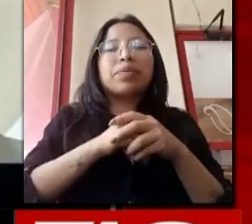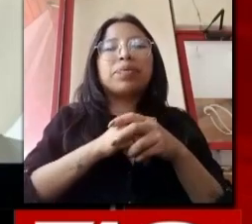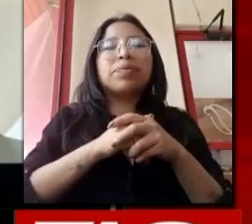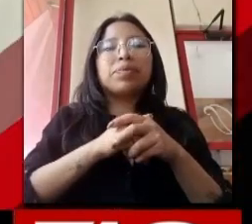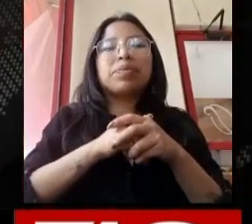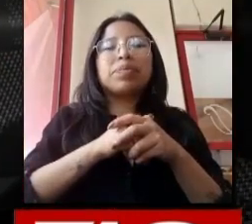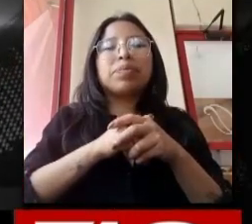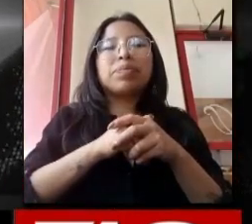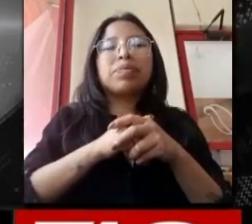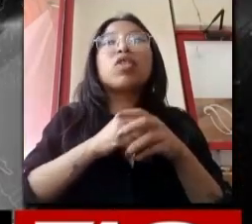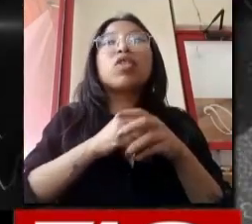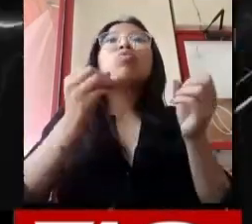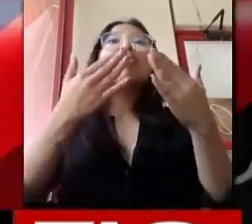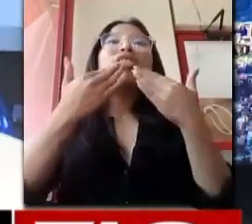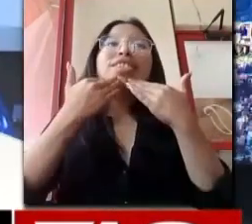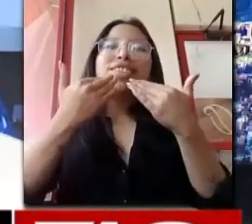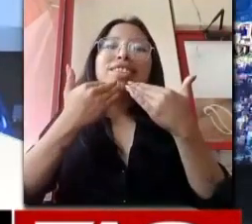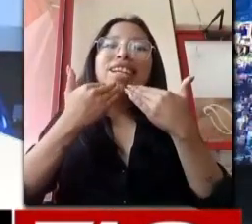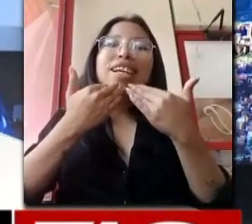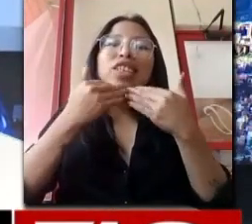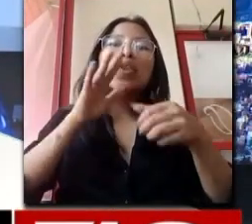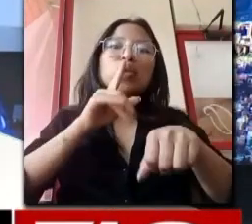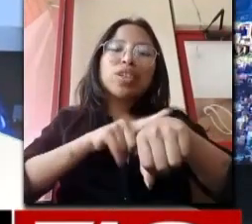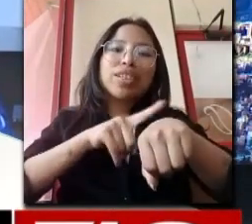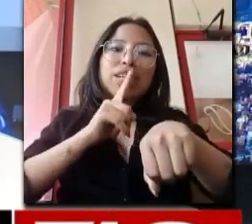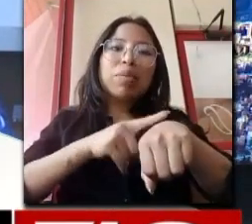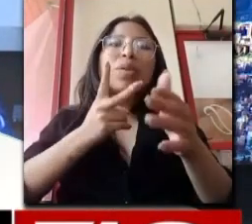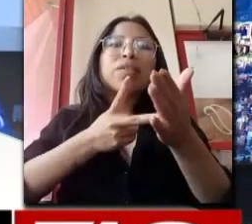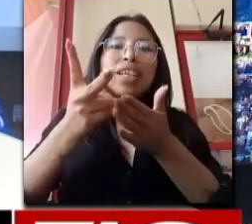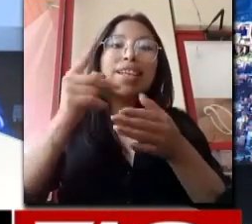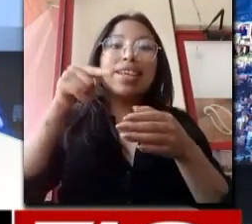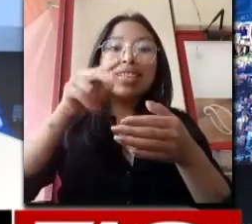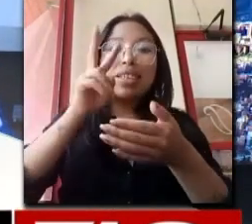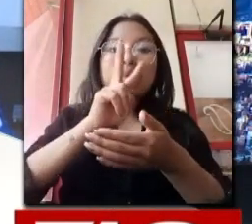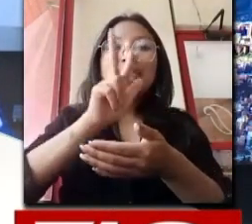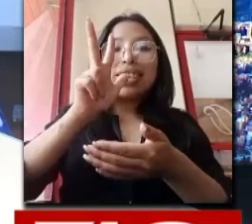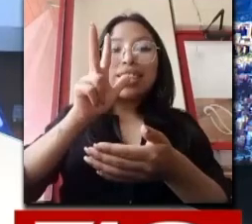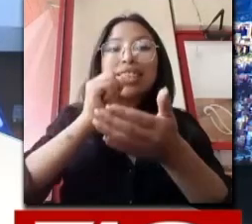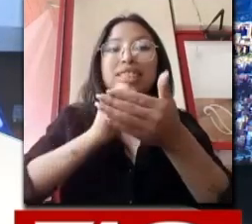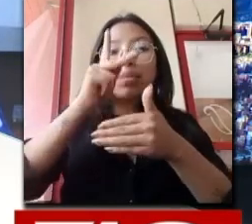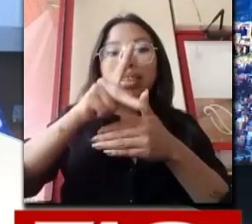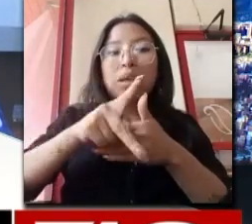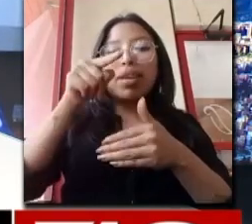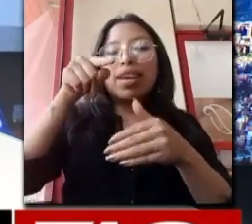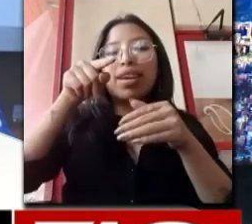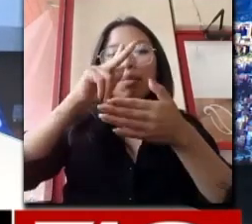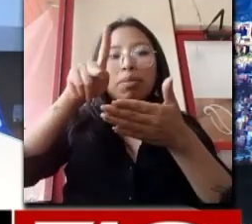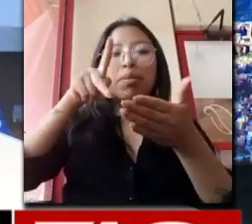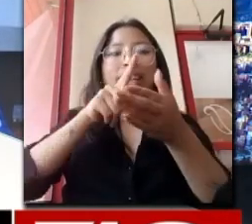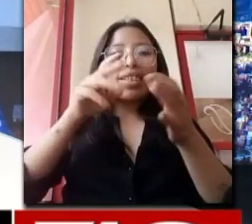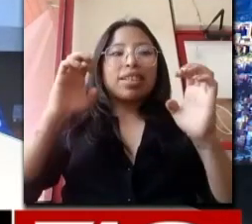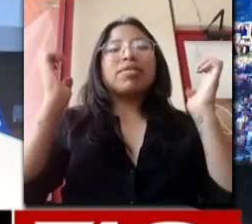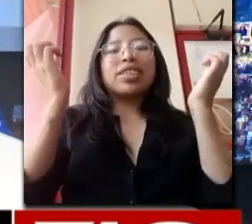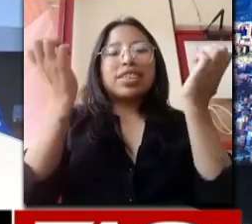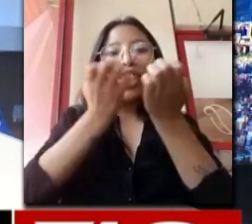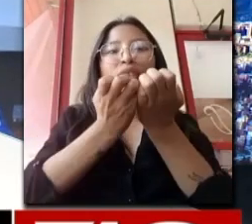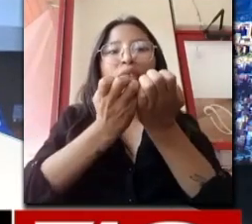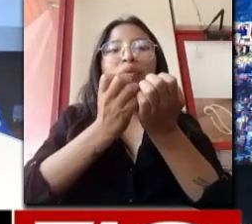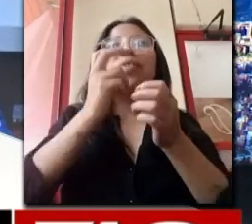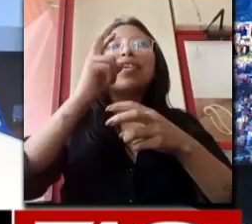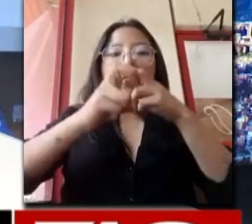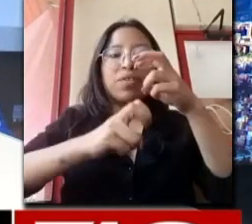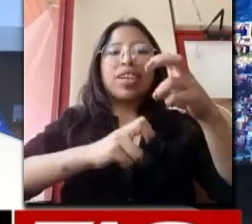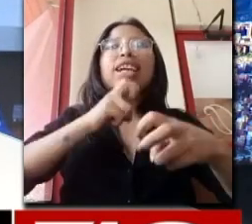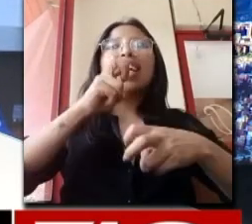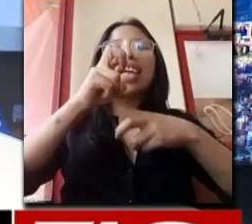gracias, agradecemos por su tiempo, de verdad. Este 23 de septiembre en la Plaza Tejada Sorzano, en el estadio, se va a realizar esta feria, esta actividad,